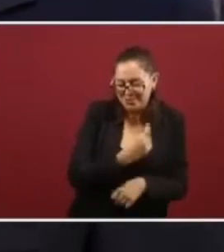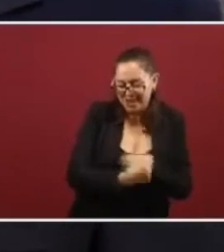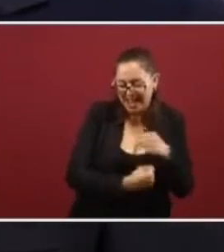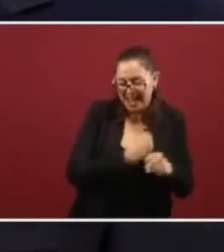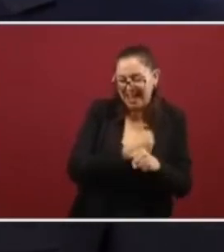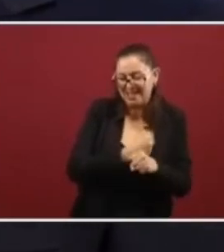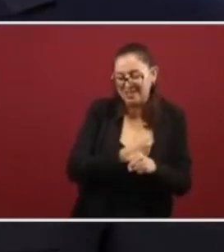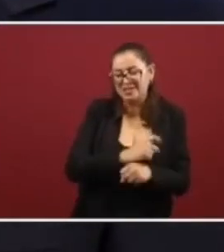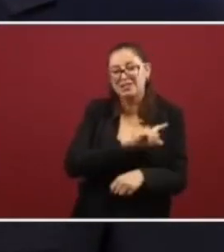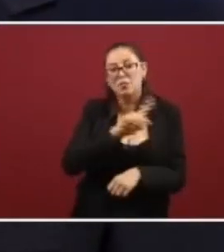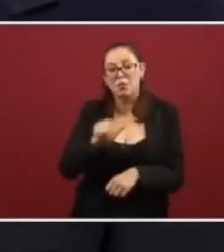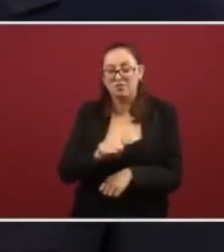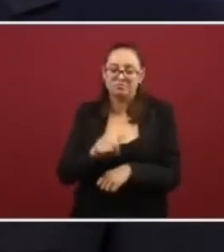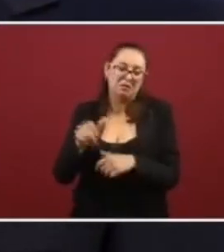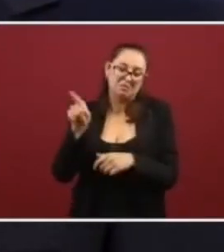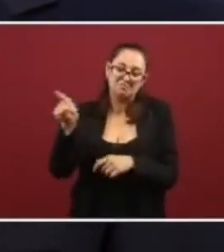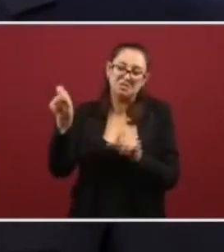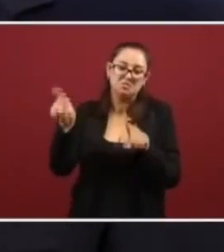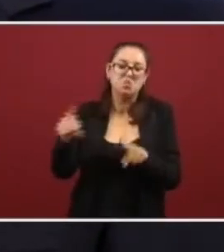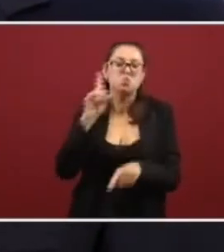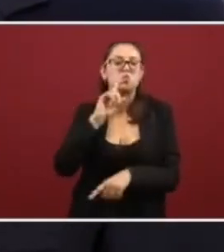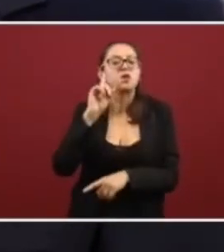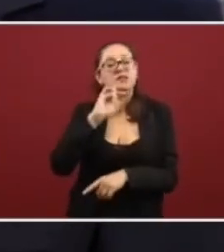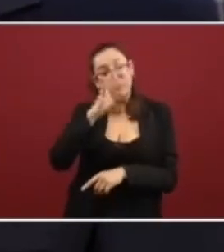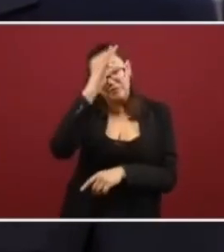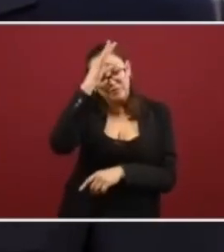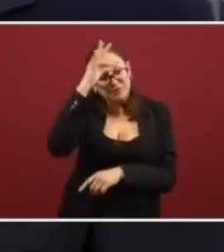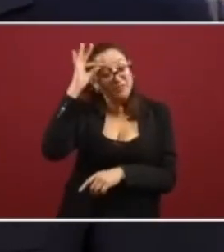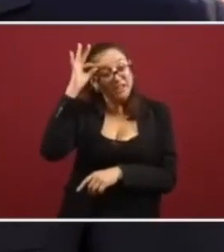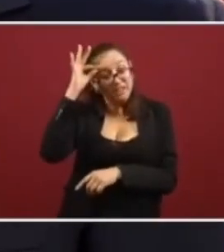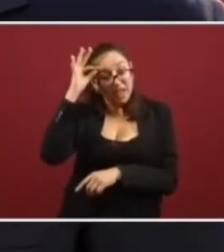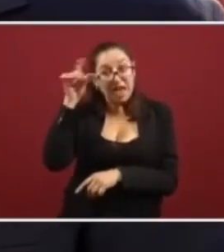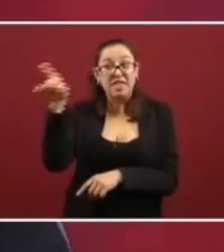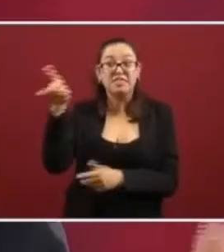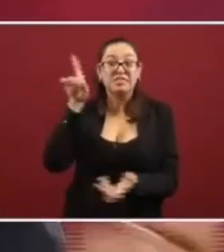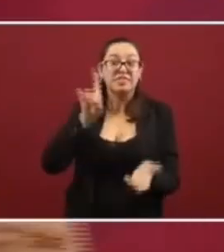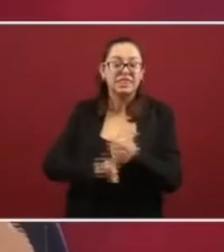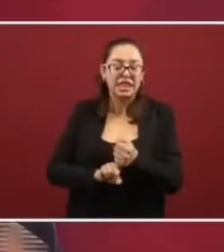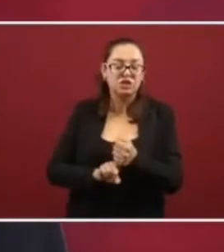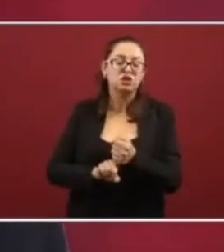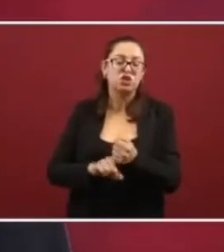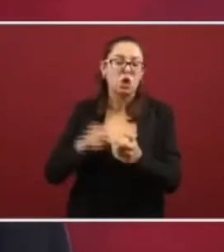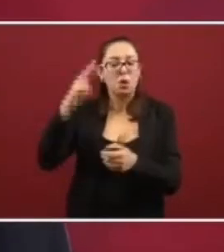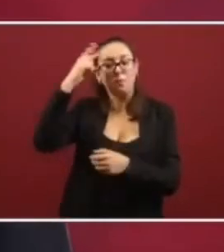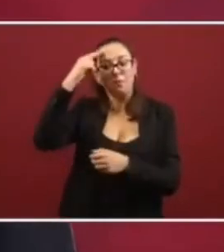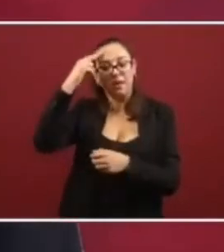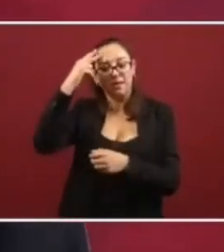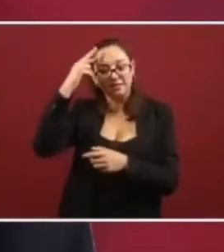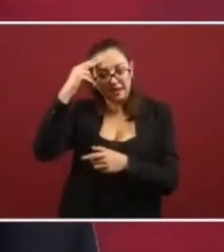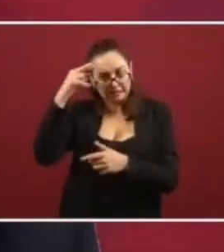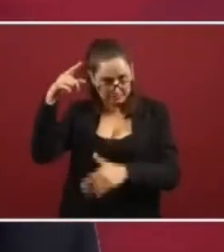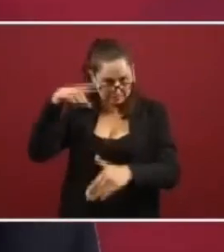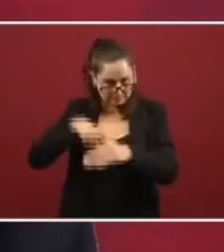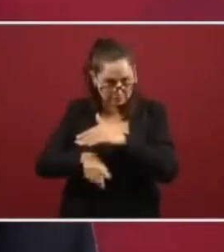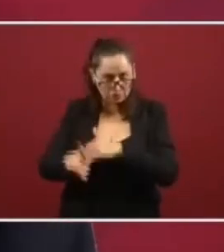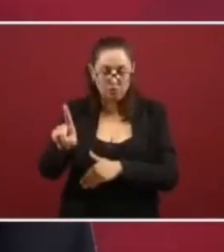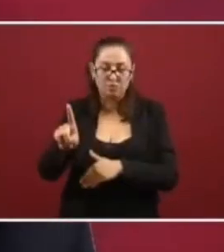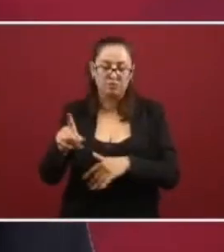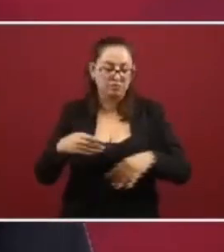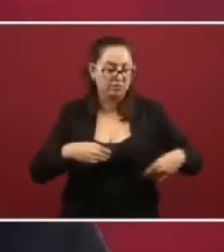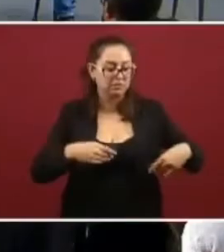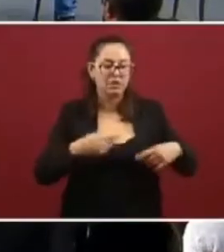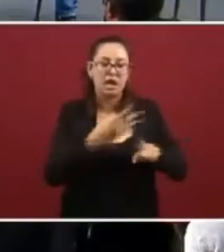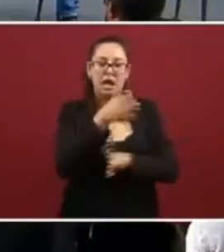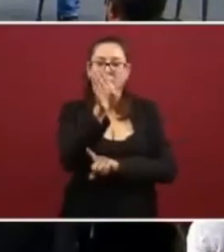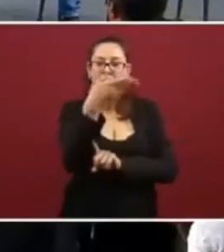en los funerales de Frida, en Bellas Artes, le ponen la bandera del Partido